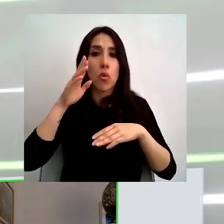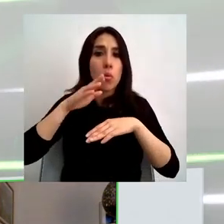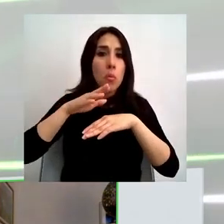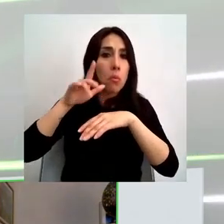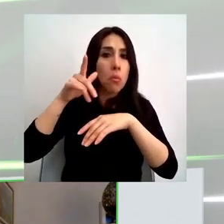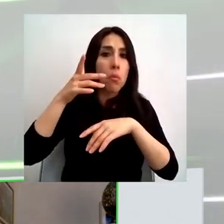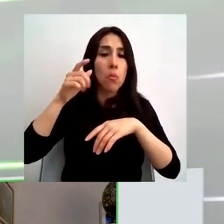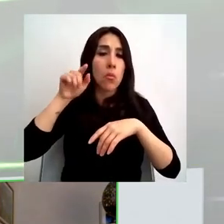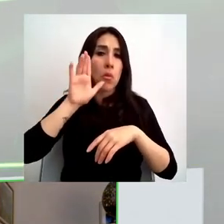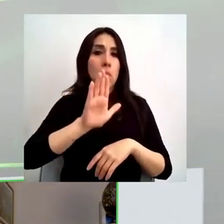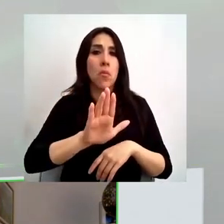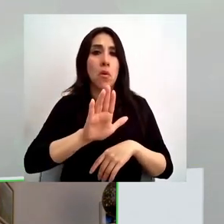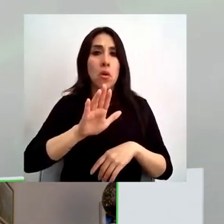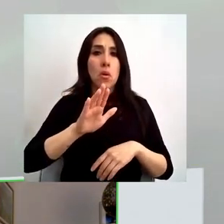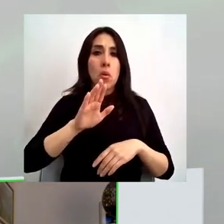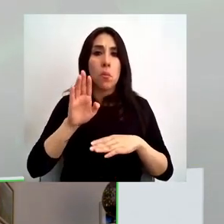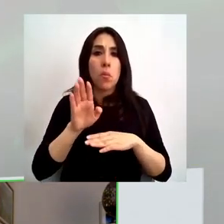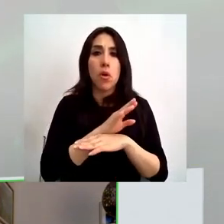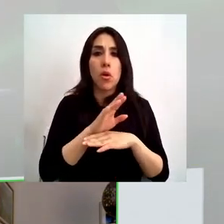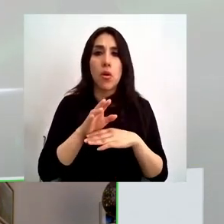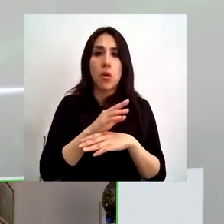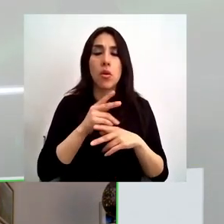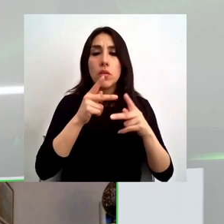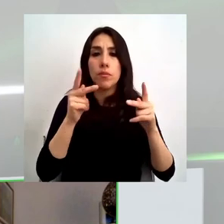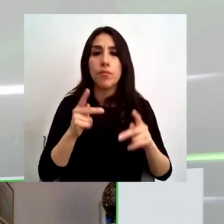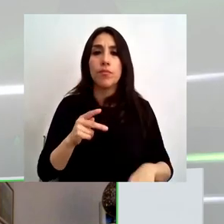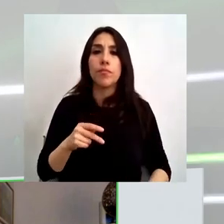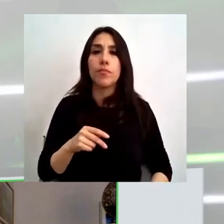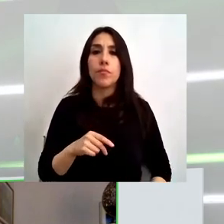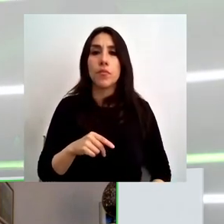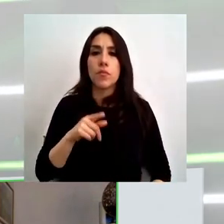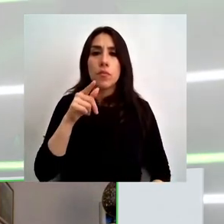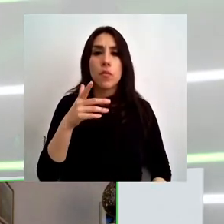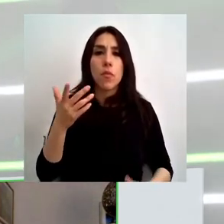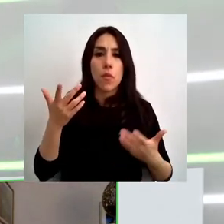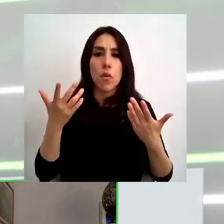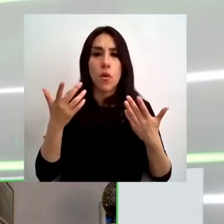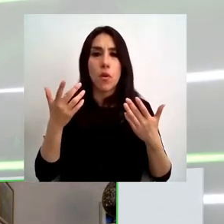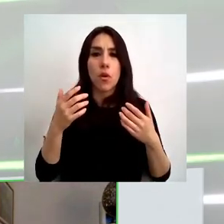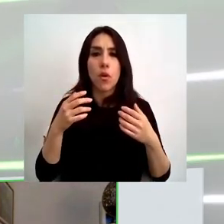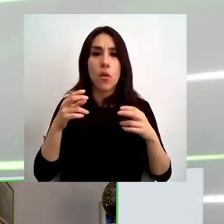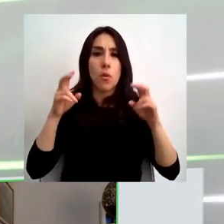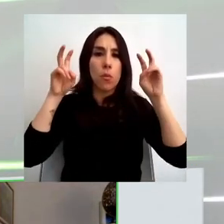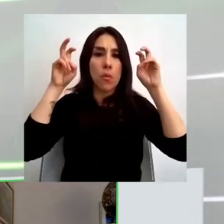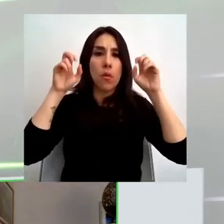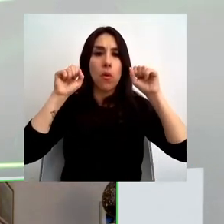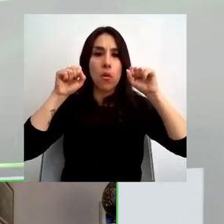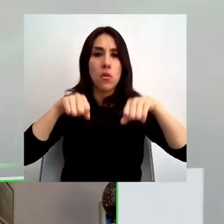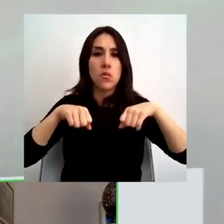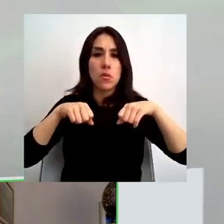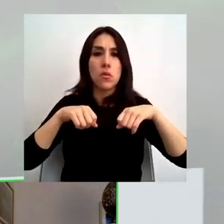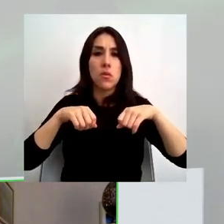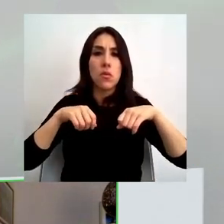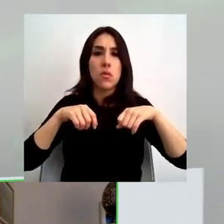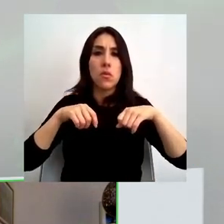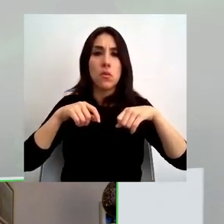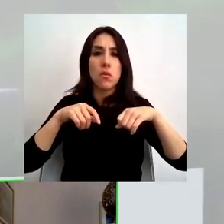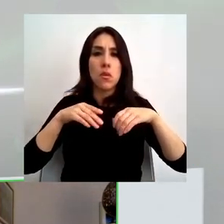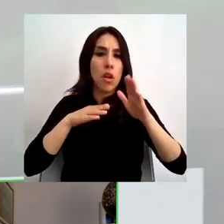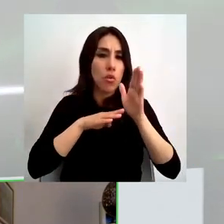cuáles serían tus recomendaciones para poder iniciar y desarrollar estos primeros pasos